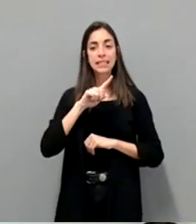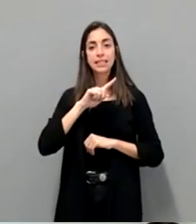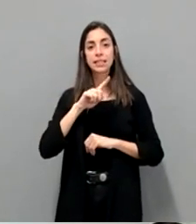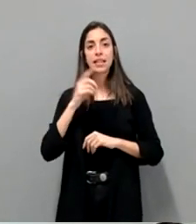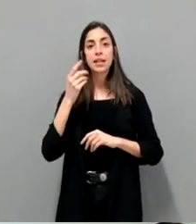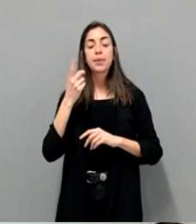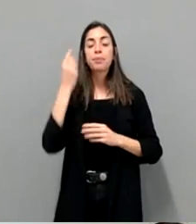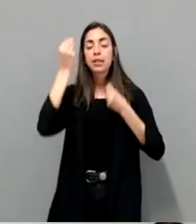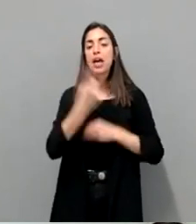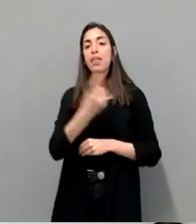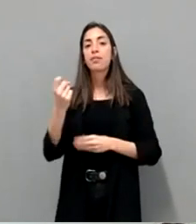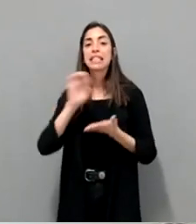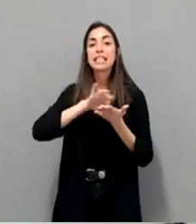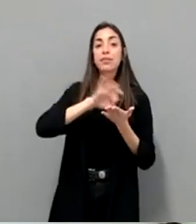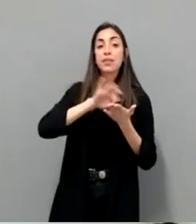otros.